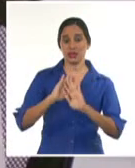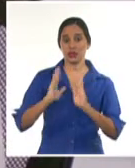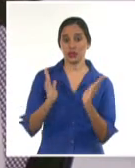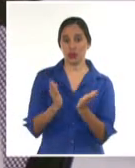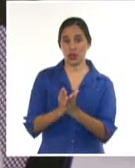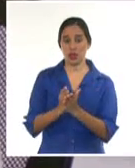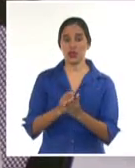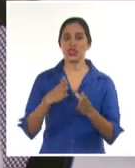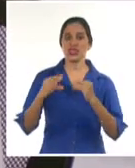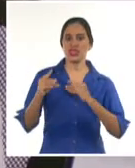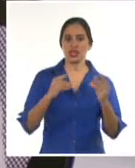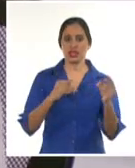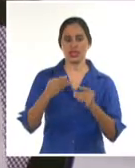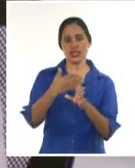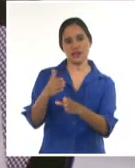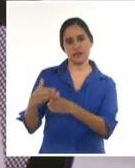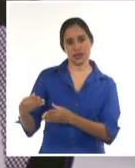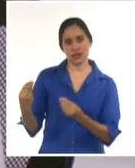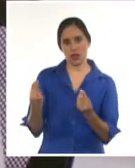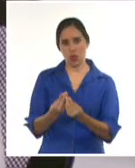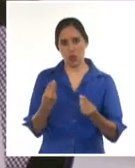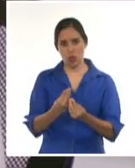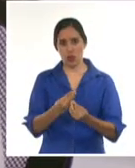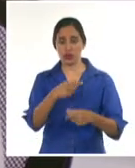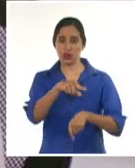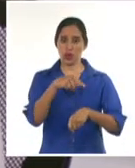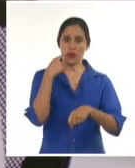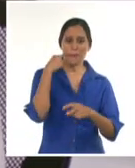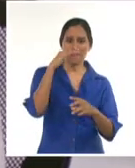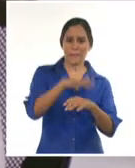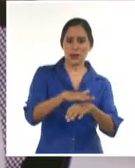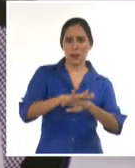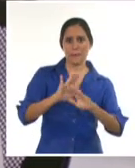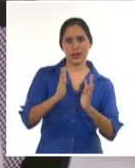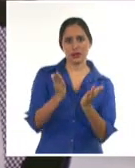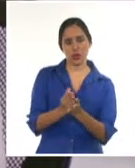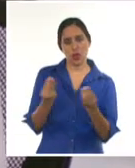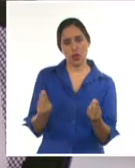diálogo. Ante los retos, cooperación. Ante la diversidad,